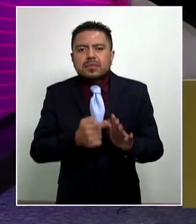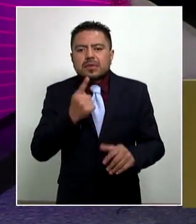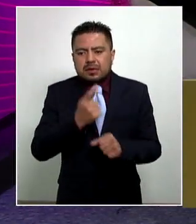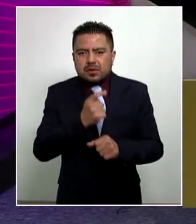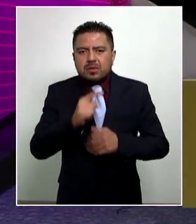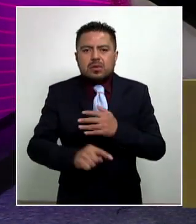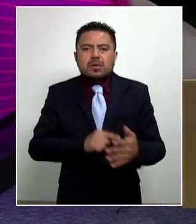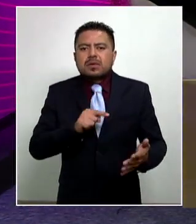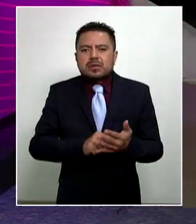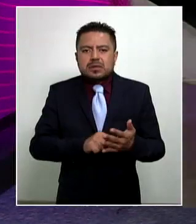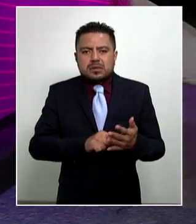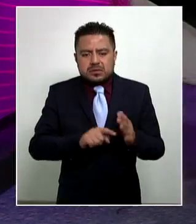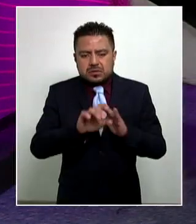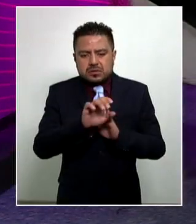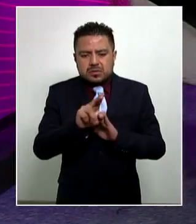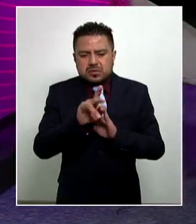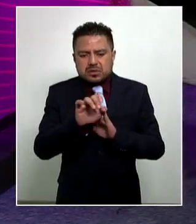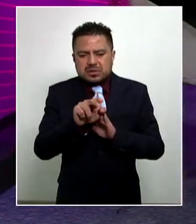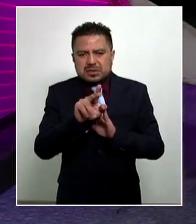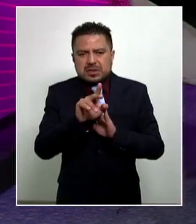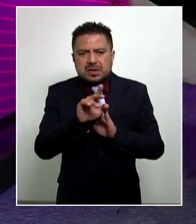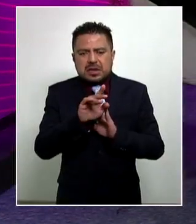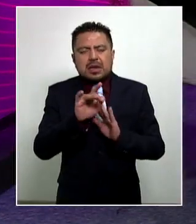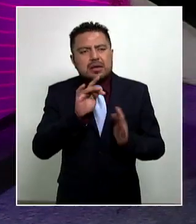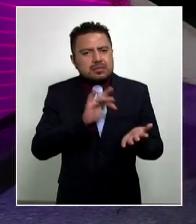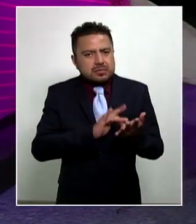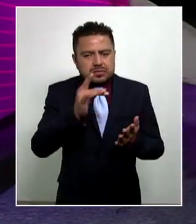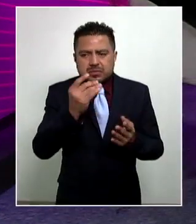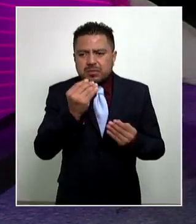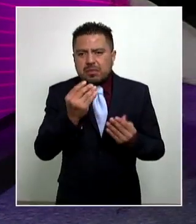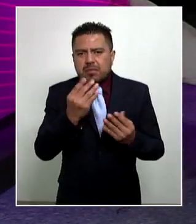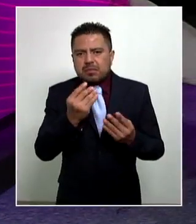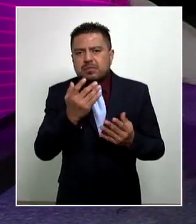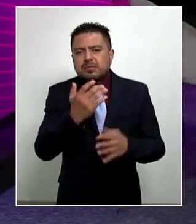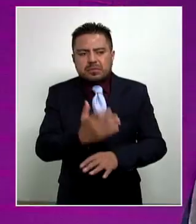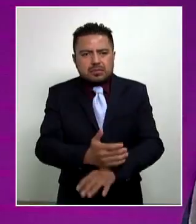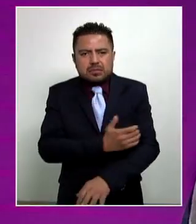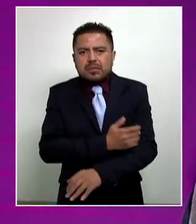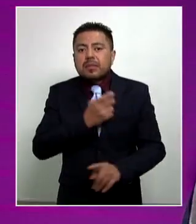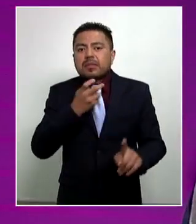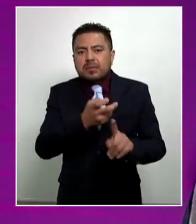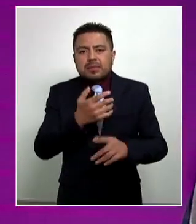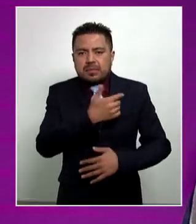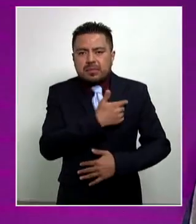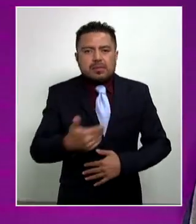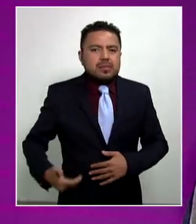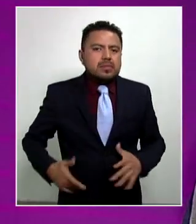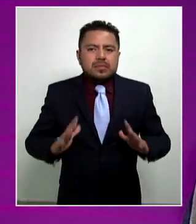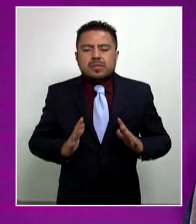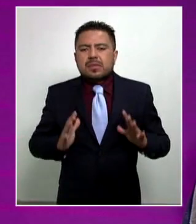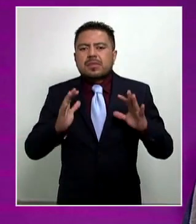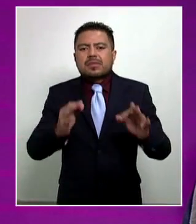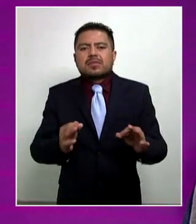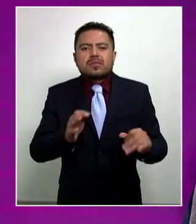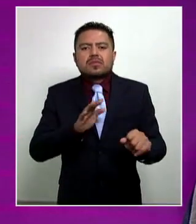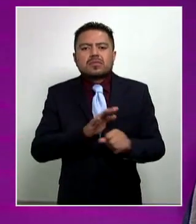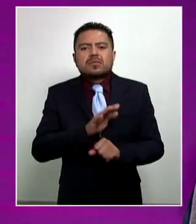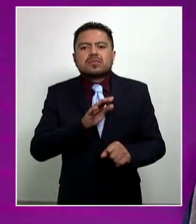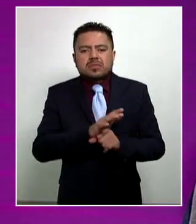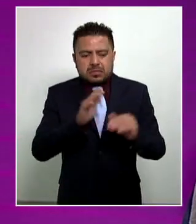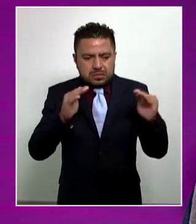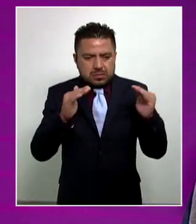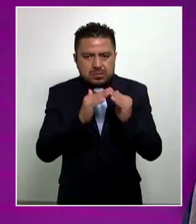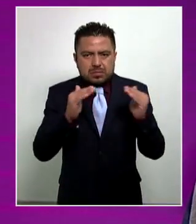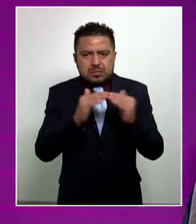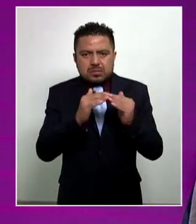quisiera presentarles a Kulsi Lamco. Kulsi, muchísimas gracias por estar aquí. Él es presidente, fundador de la